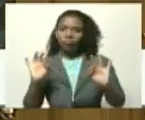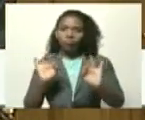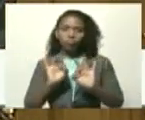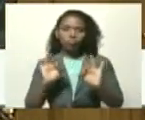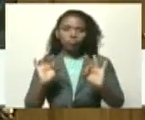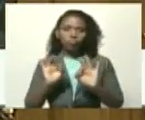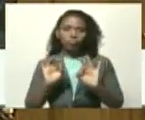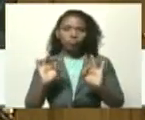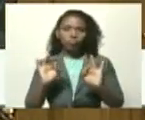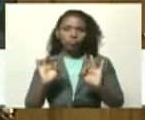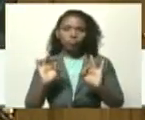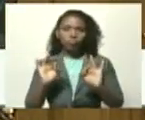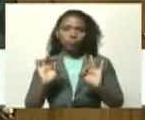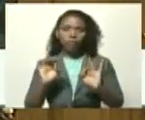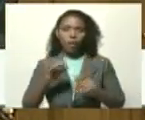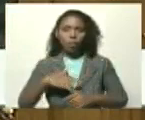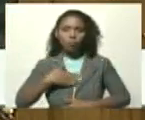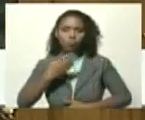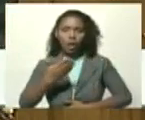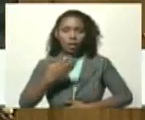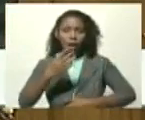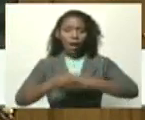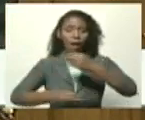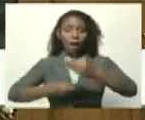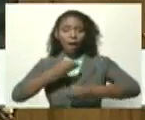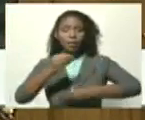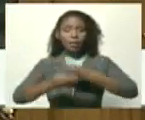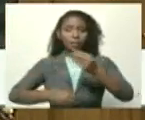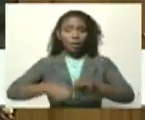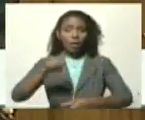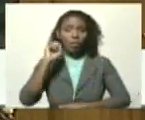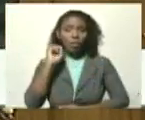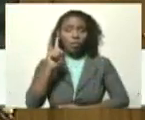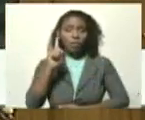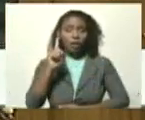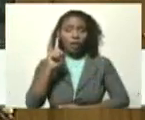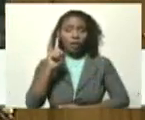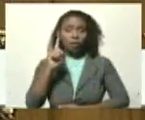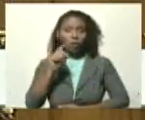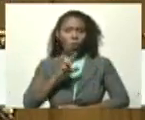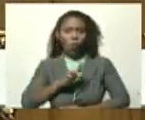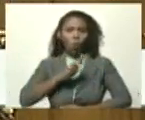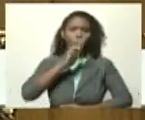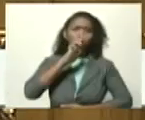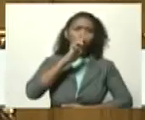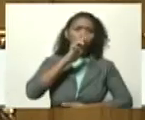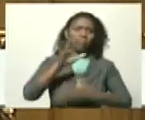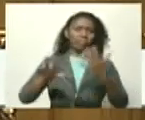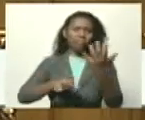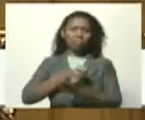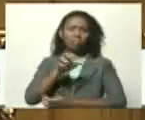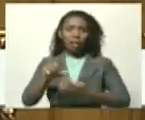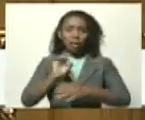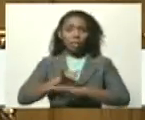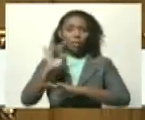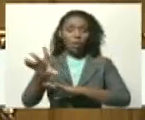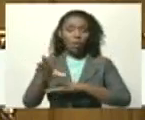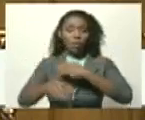de lo que podría considerarse una pesadilla atroz dejó de